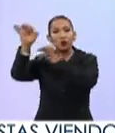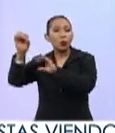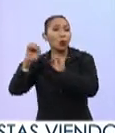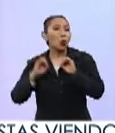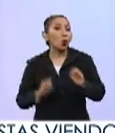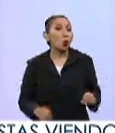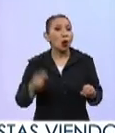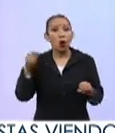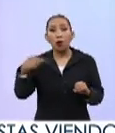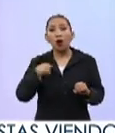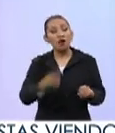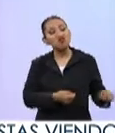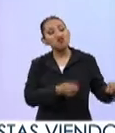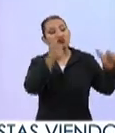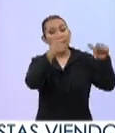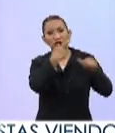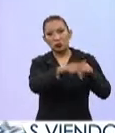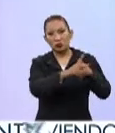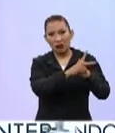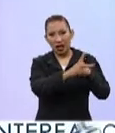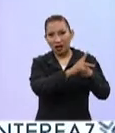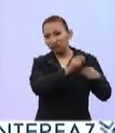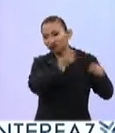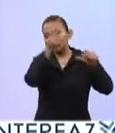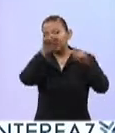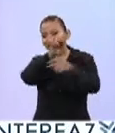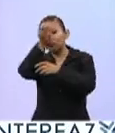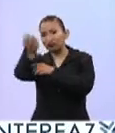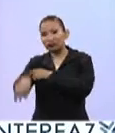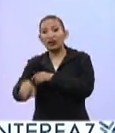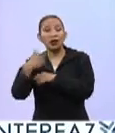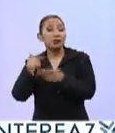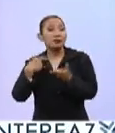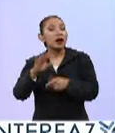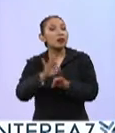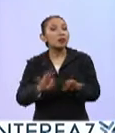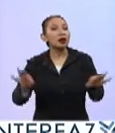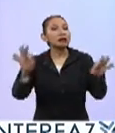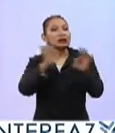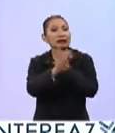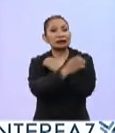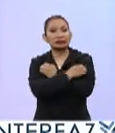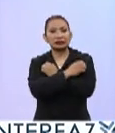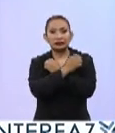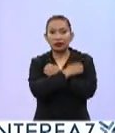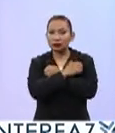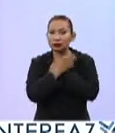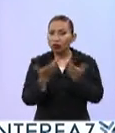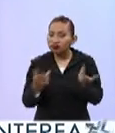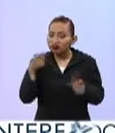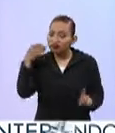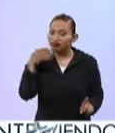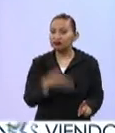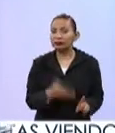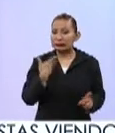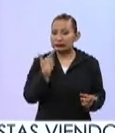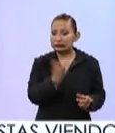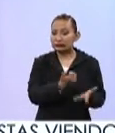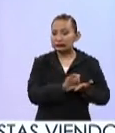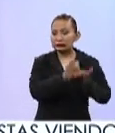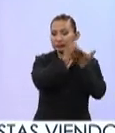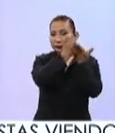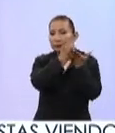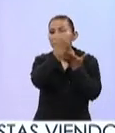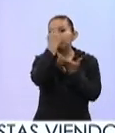son deportados a sus países de orígenes. Lo importante es que la educación sea un